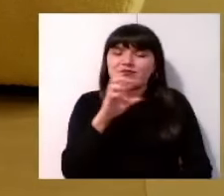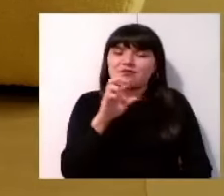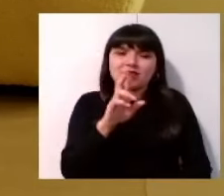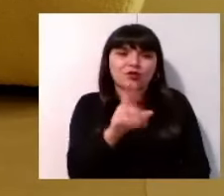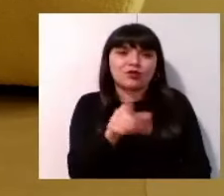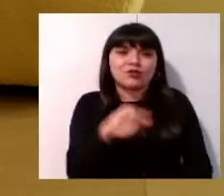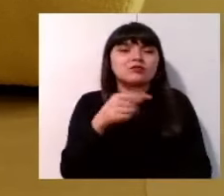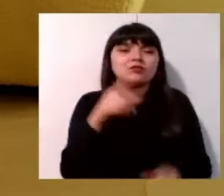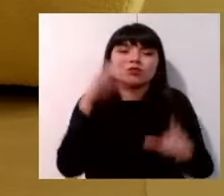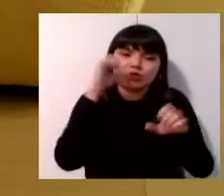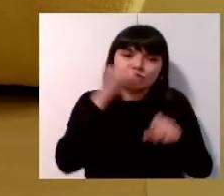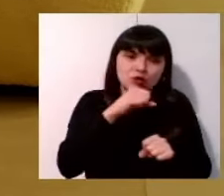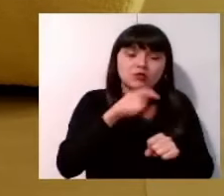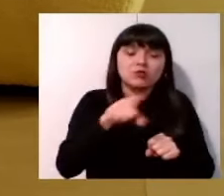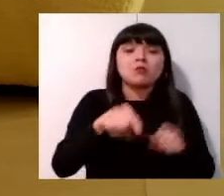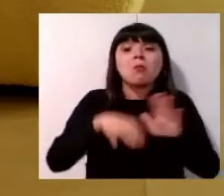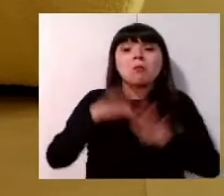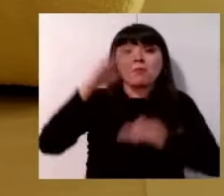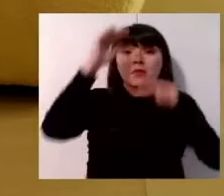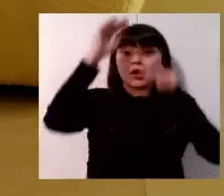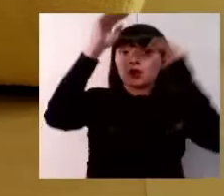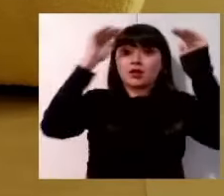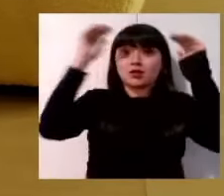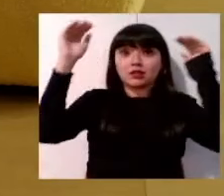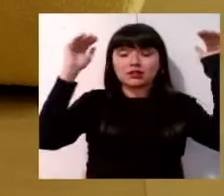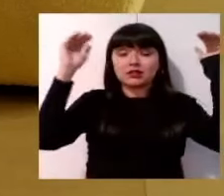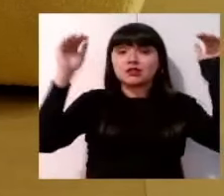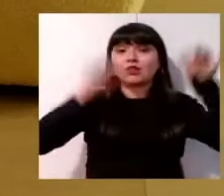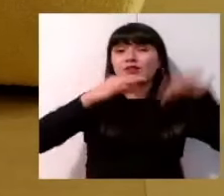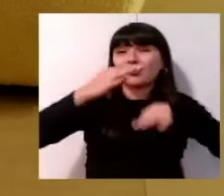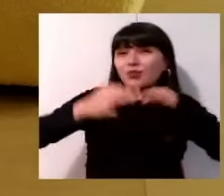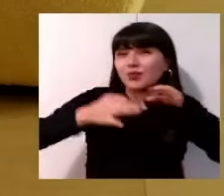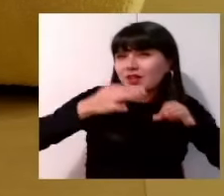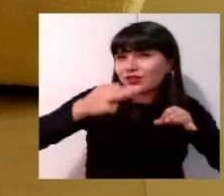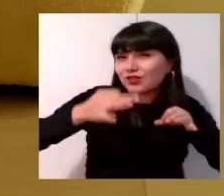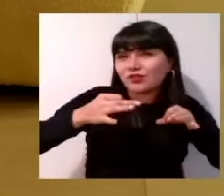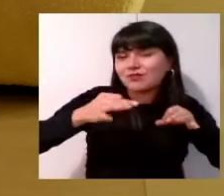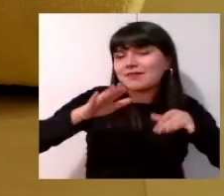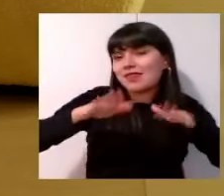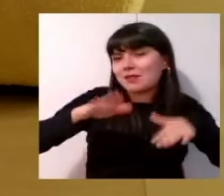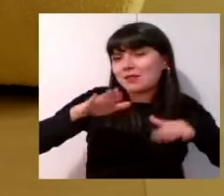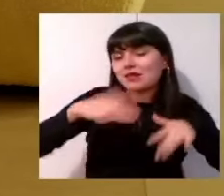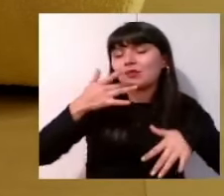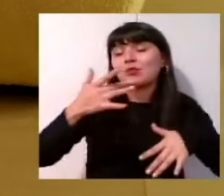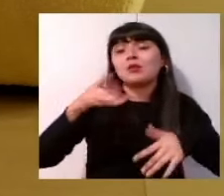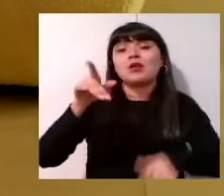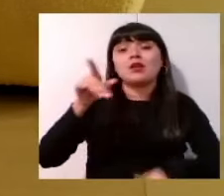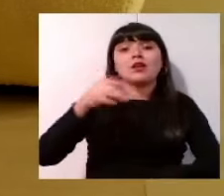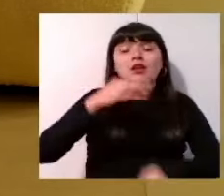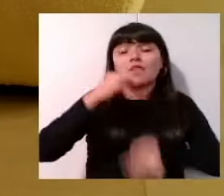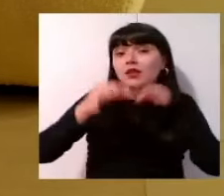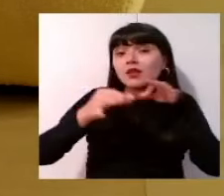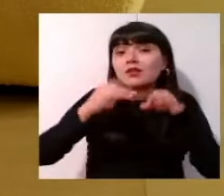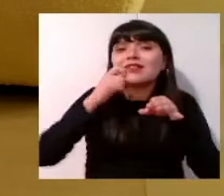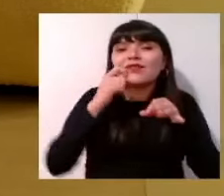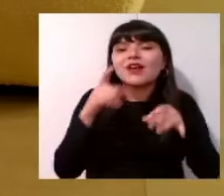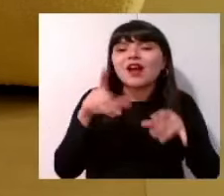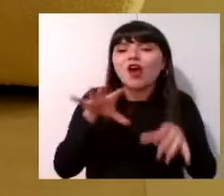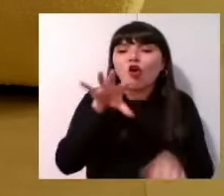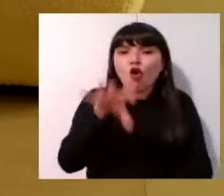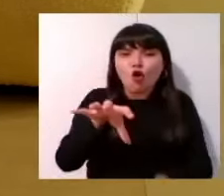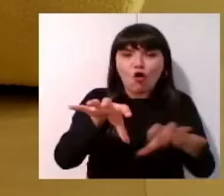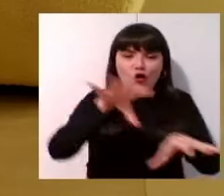los más grandes, y ahí la recomendación depende, porque uno recomienda mucho lo que se llama objeto de apego para que los niños se